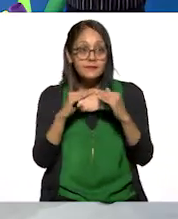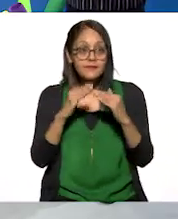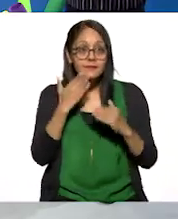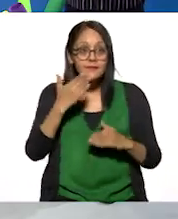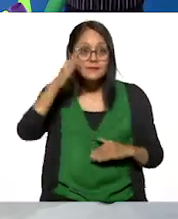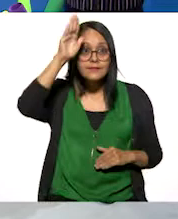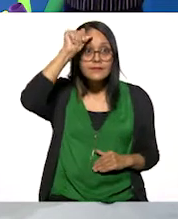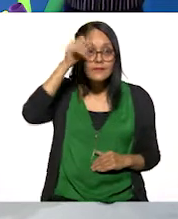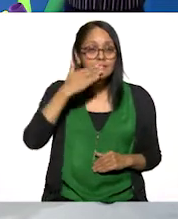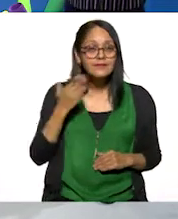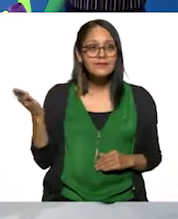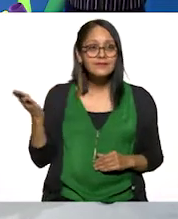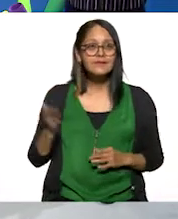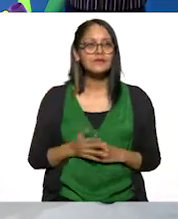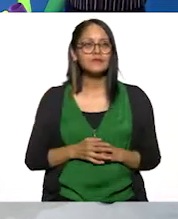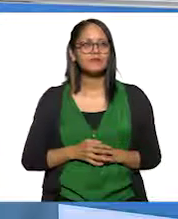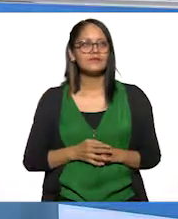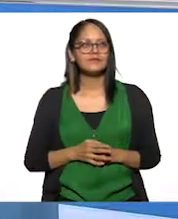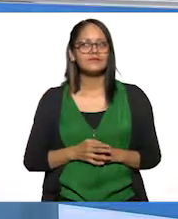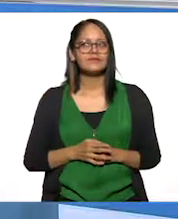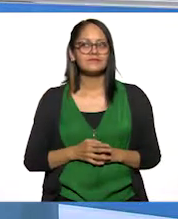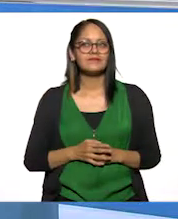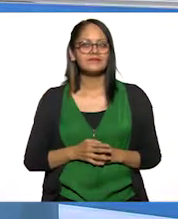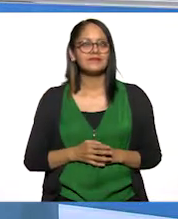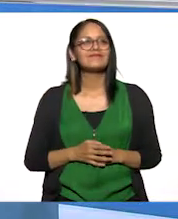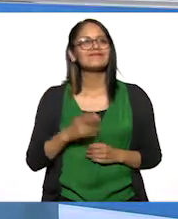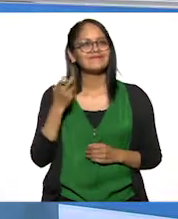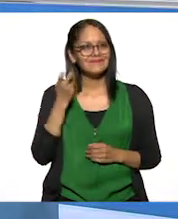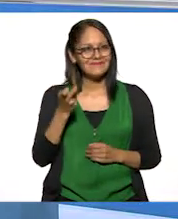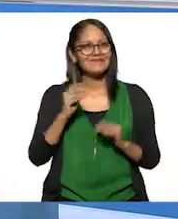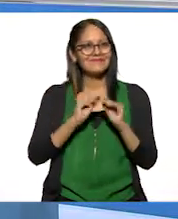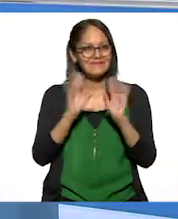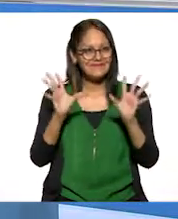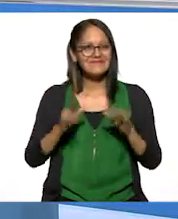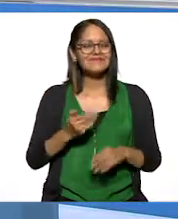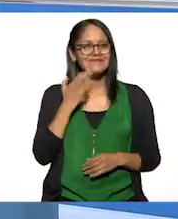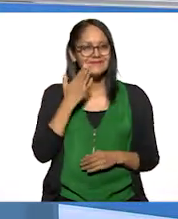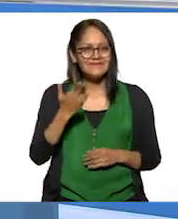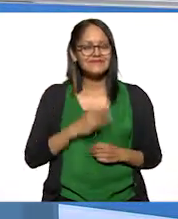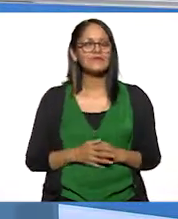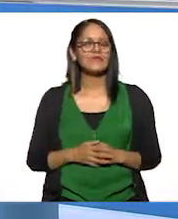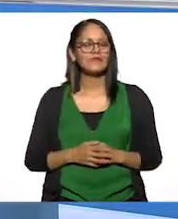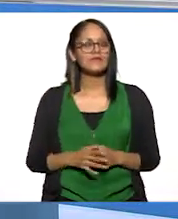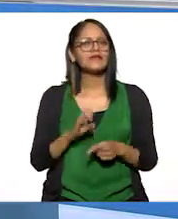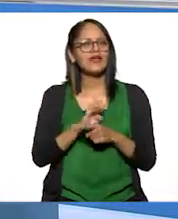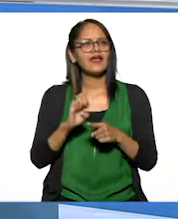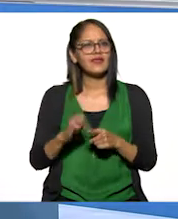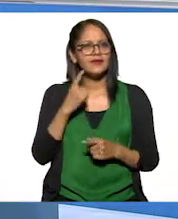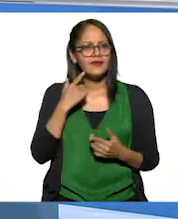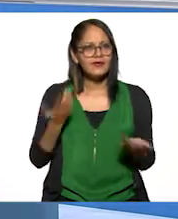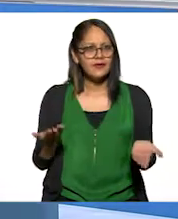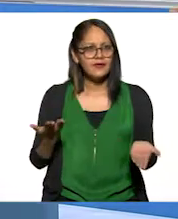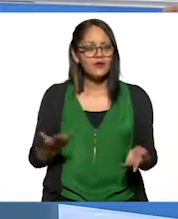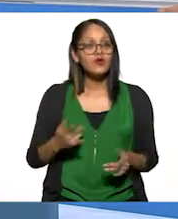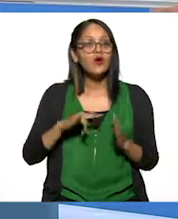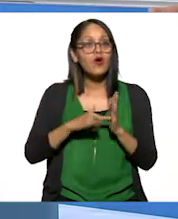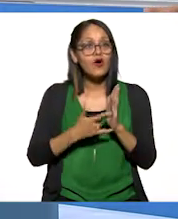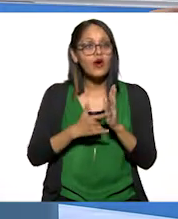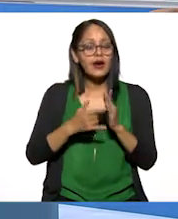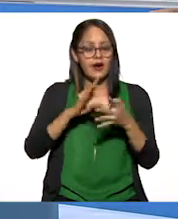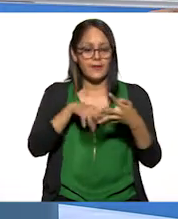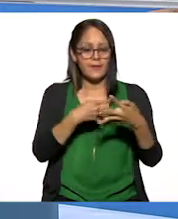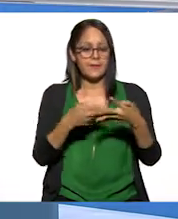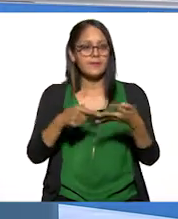están de acuerdo en lo que acaba de decir Alejandra? Por supuesto, efectivamente. Entonces, nuestro horario nos